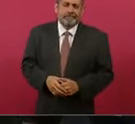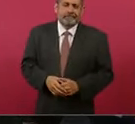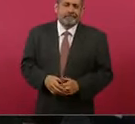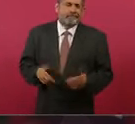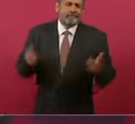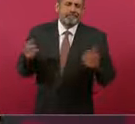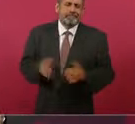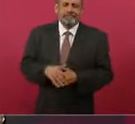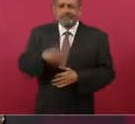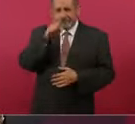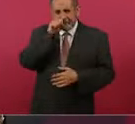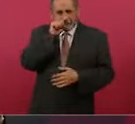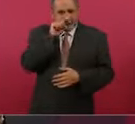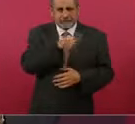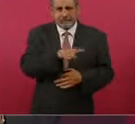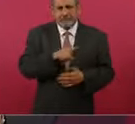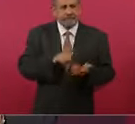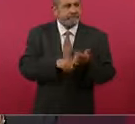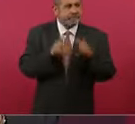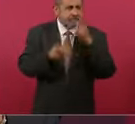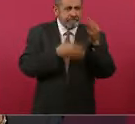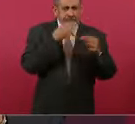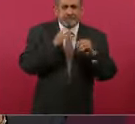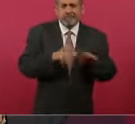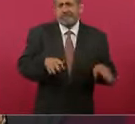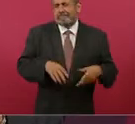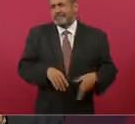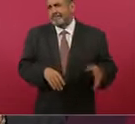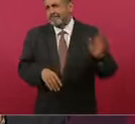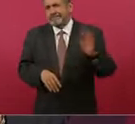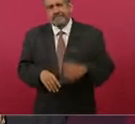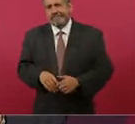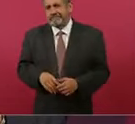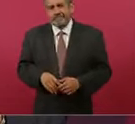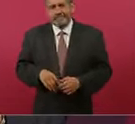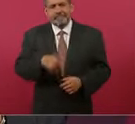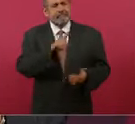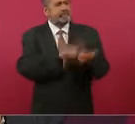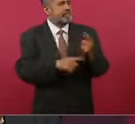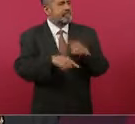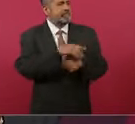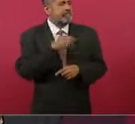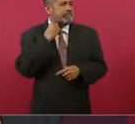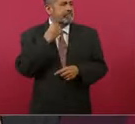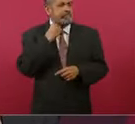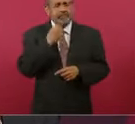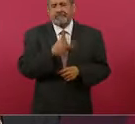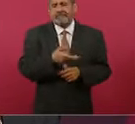de todo. Es lo mismo, es lo que estamos hablando en los medios, los abogados, ¿no?,